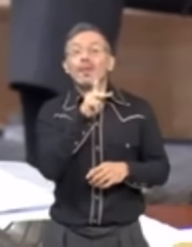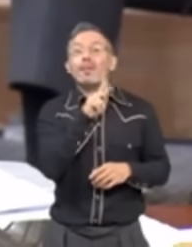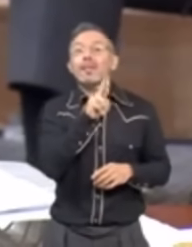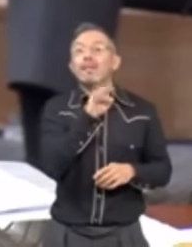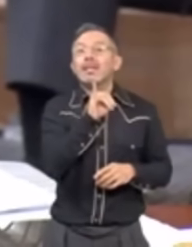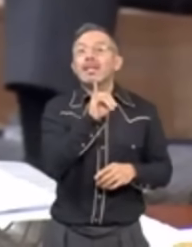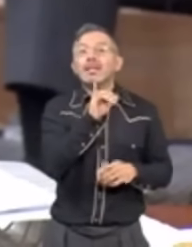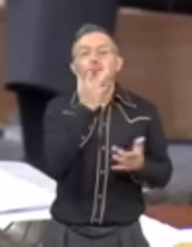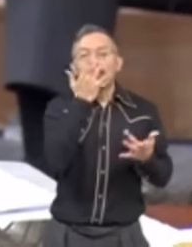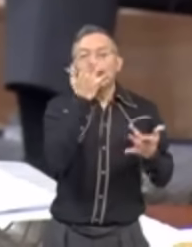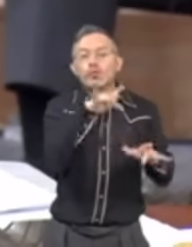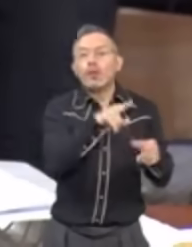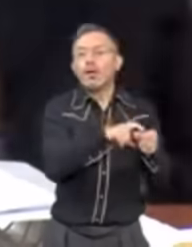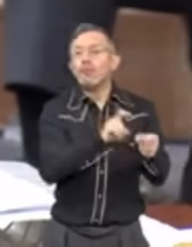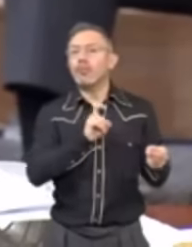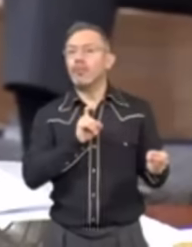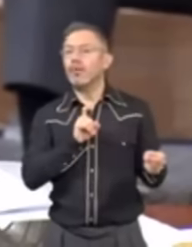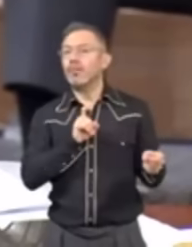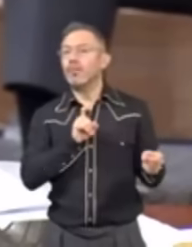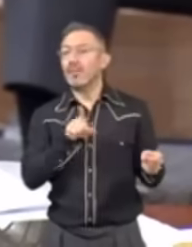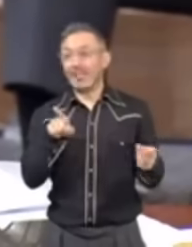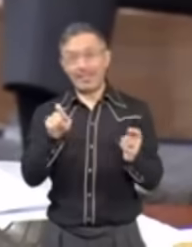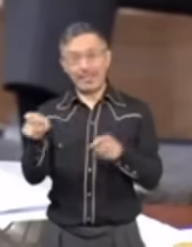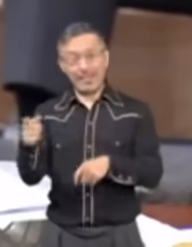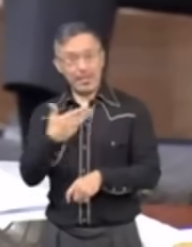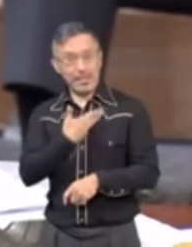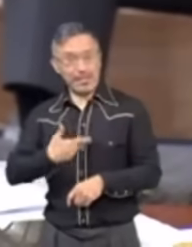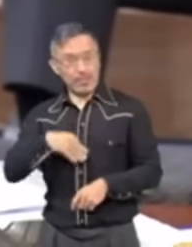presidencia municipal, no era la gubernatura.